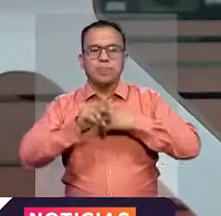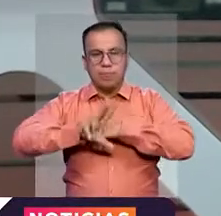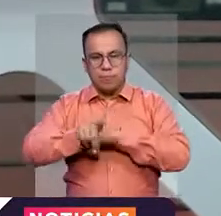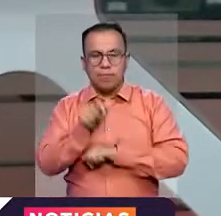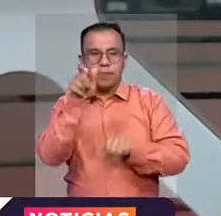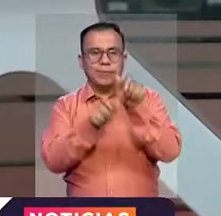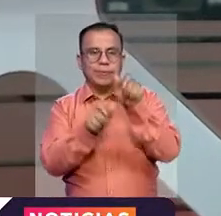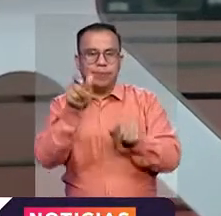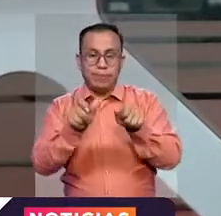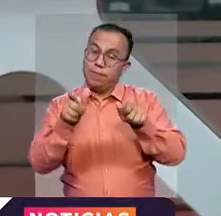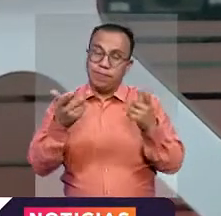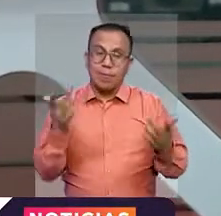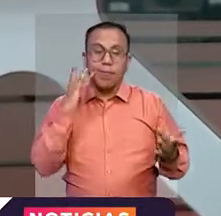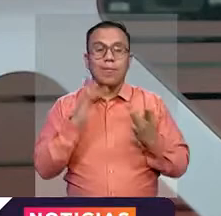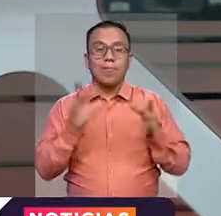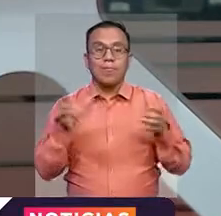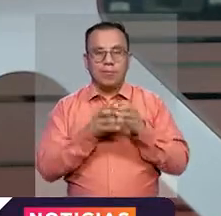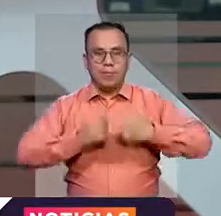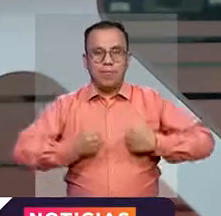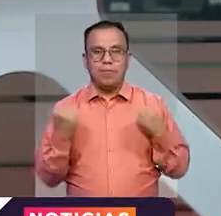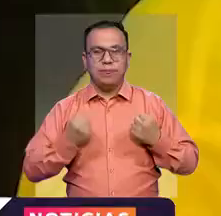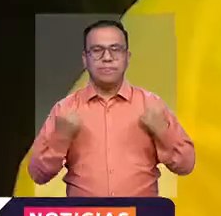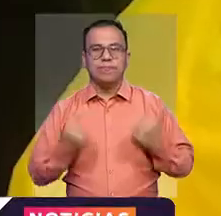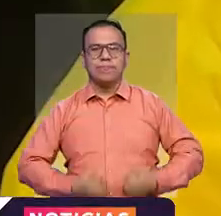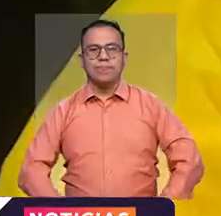personas y robo de vehículos en Bogotá.